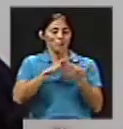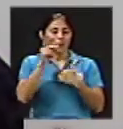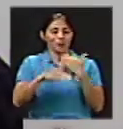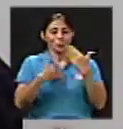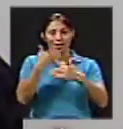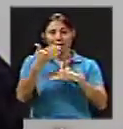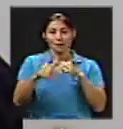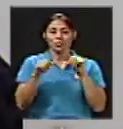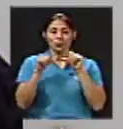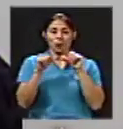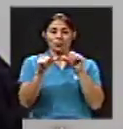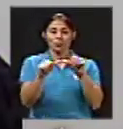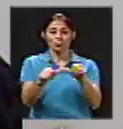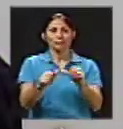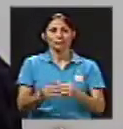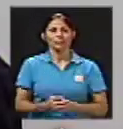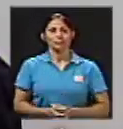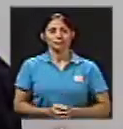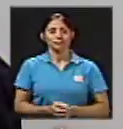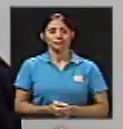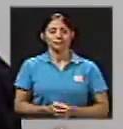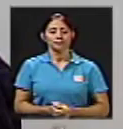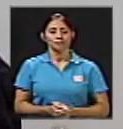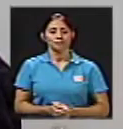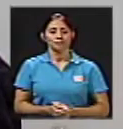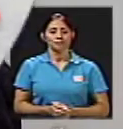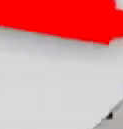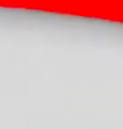regresamos cuando el canal nos indique.